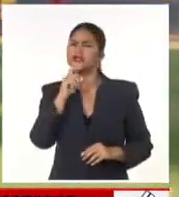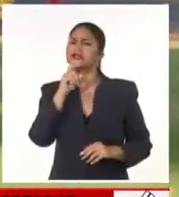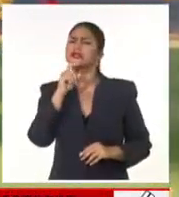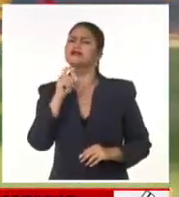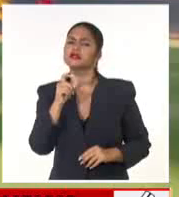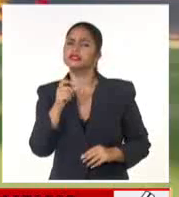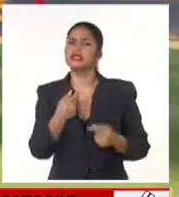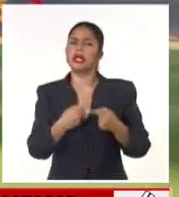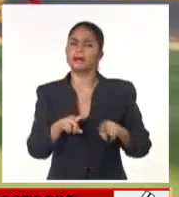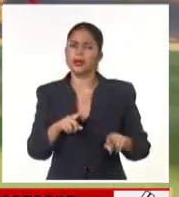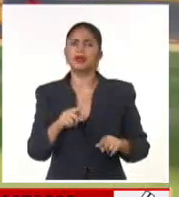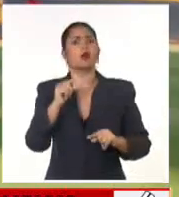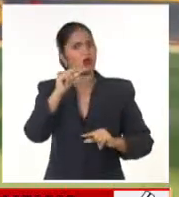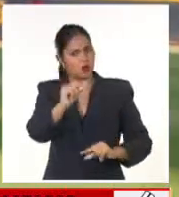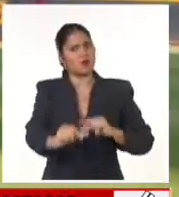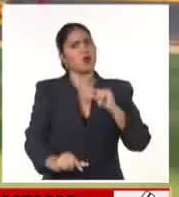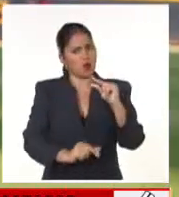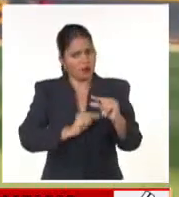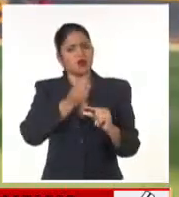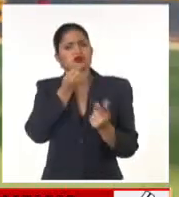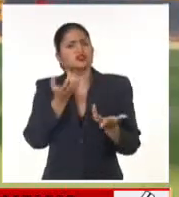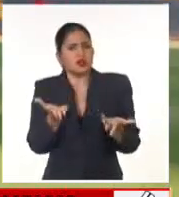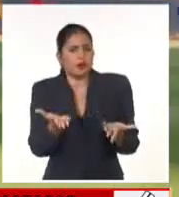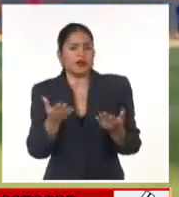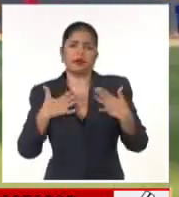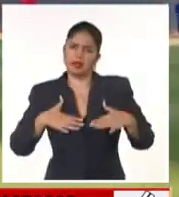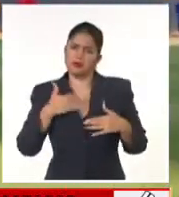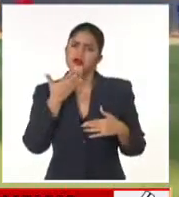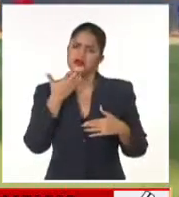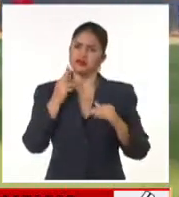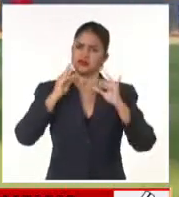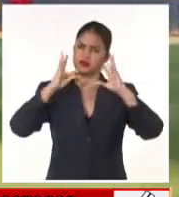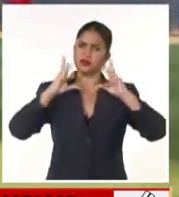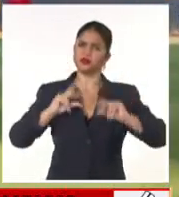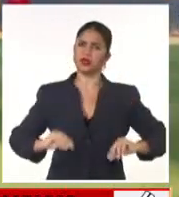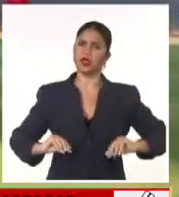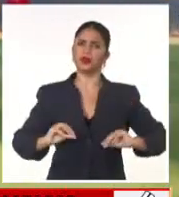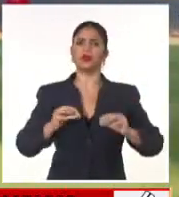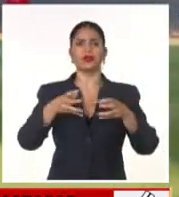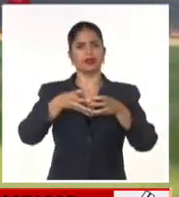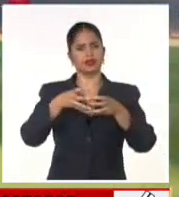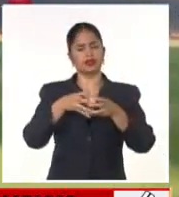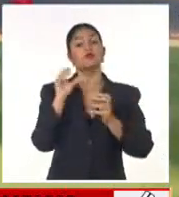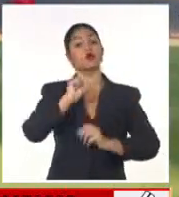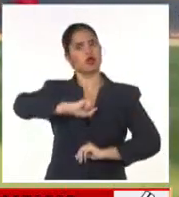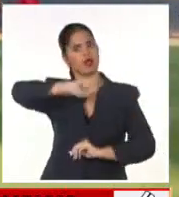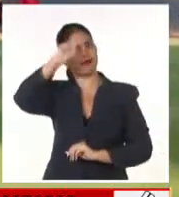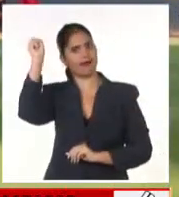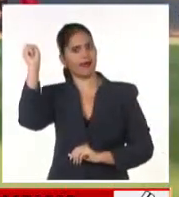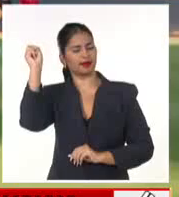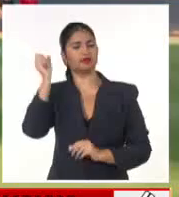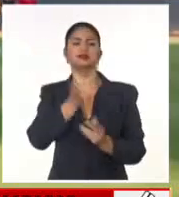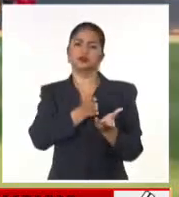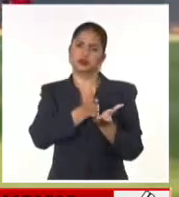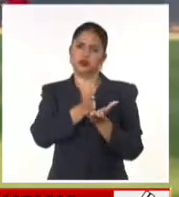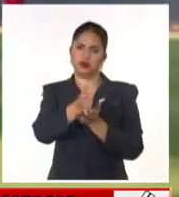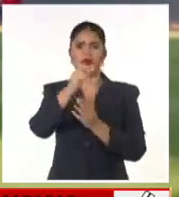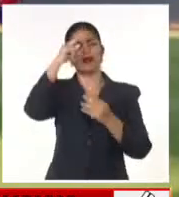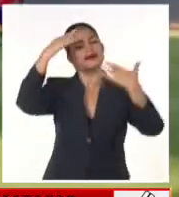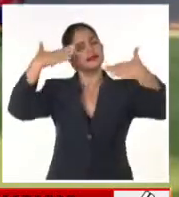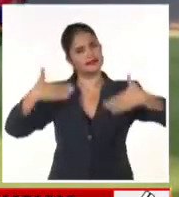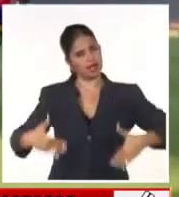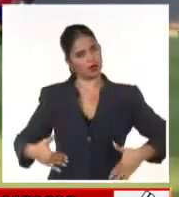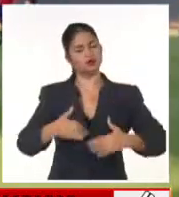hace los ajustes y espero, bueno, poder ayudar el equipo en lo que pueda y mantenerme saludable, que es lo